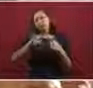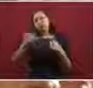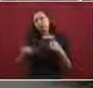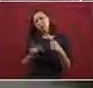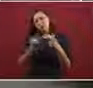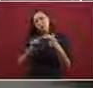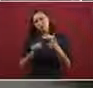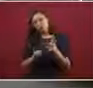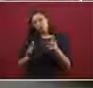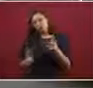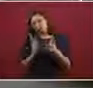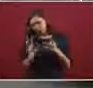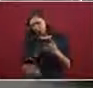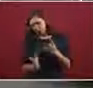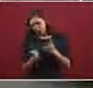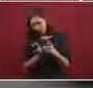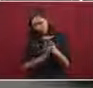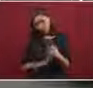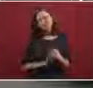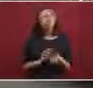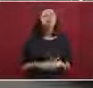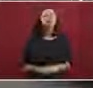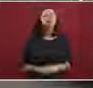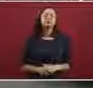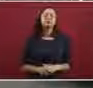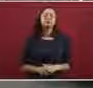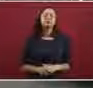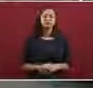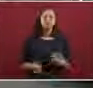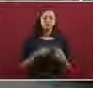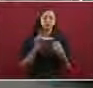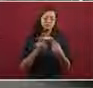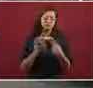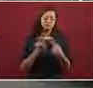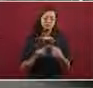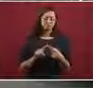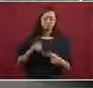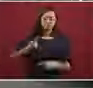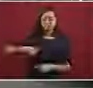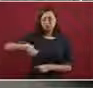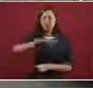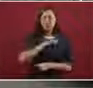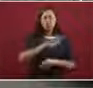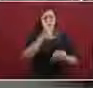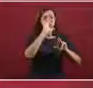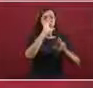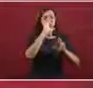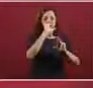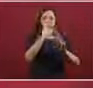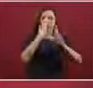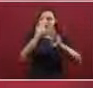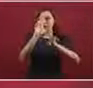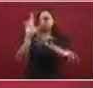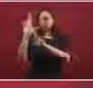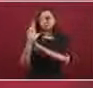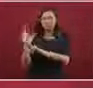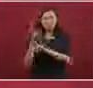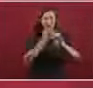favor. Mire, nosotros somos respetuosos de las autonomías, de